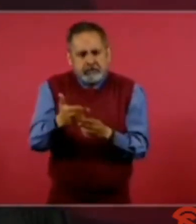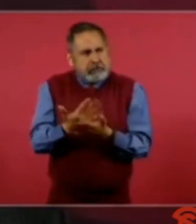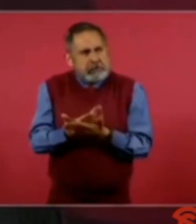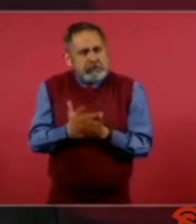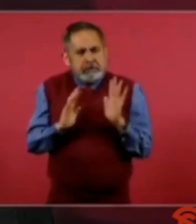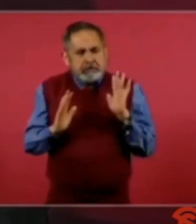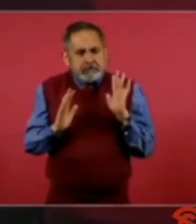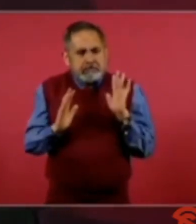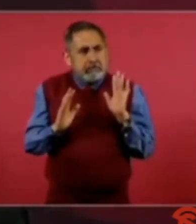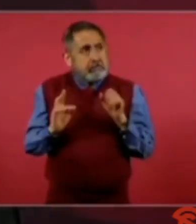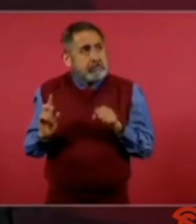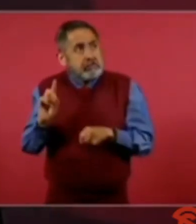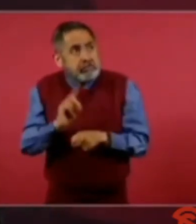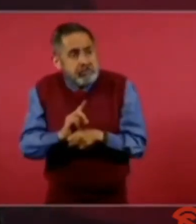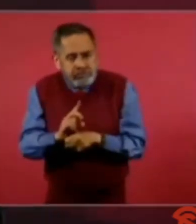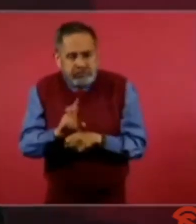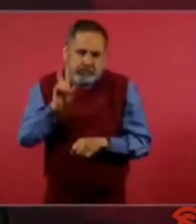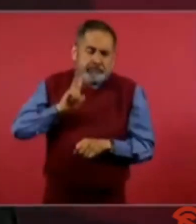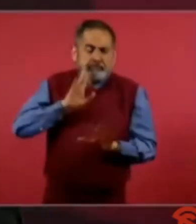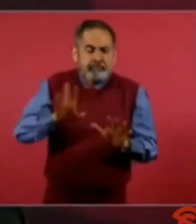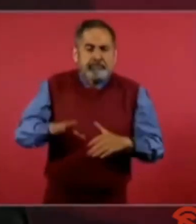su momento este